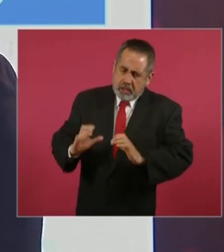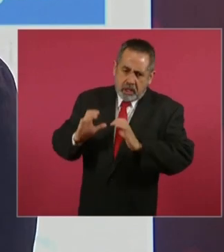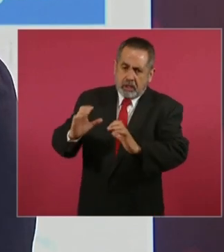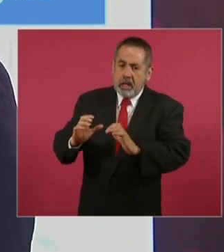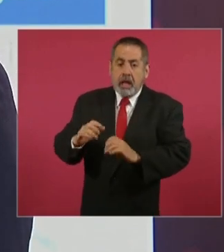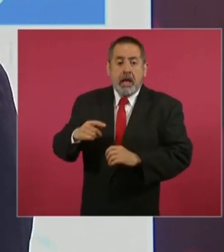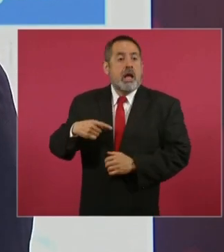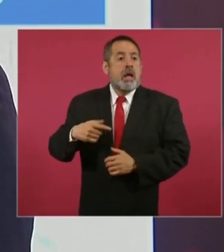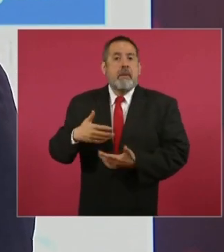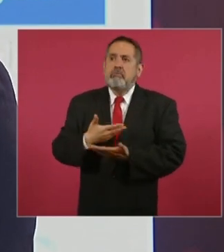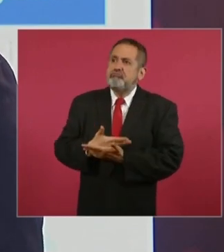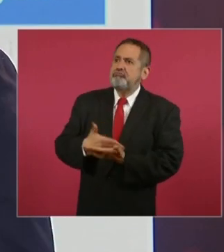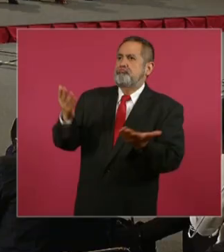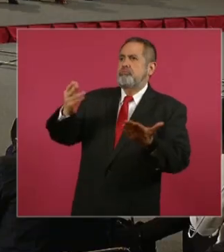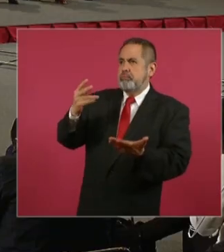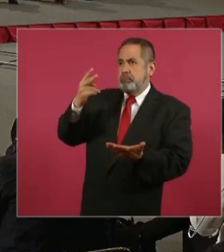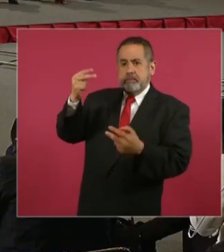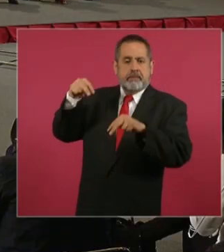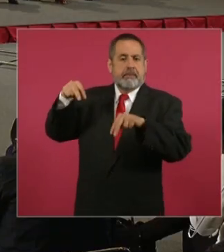de México para el mundo.